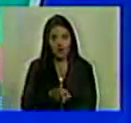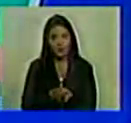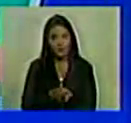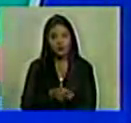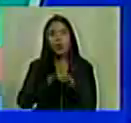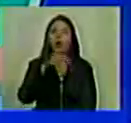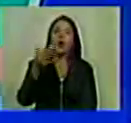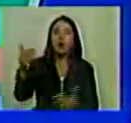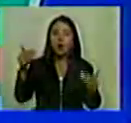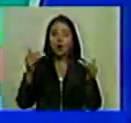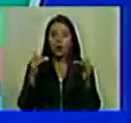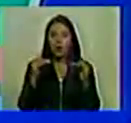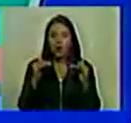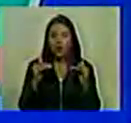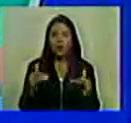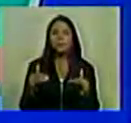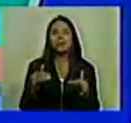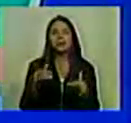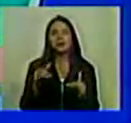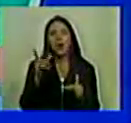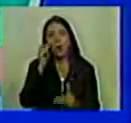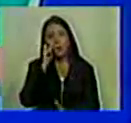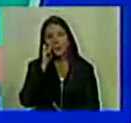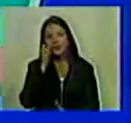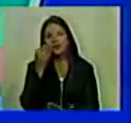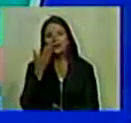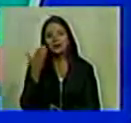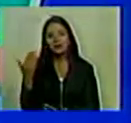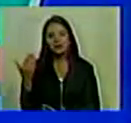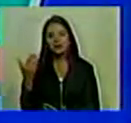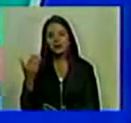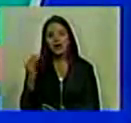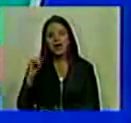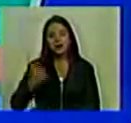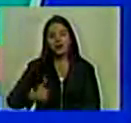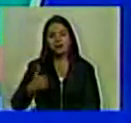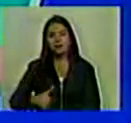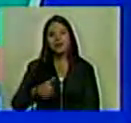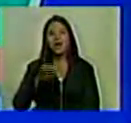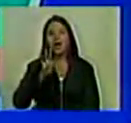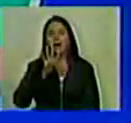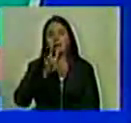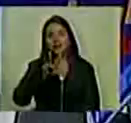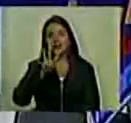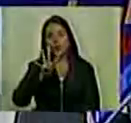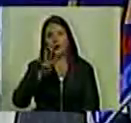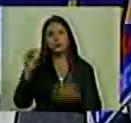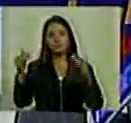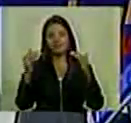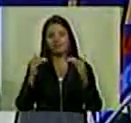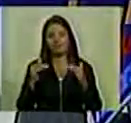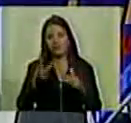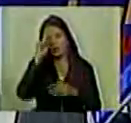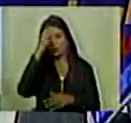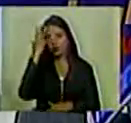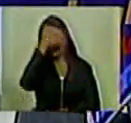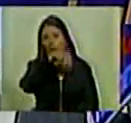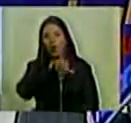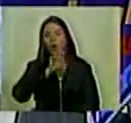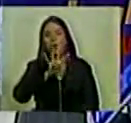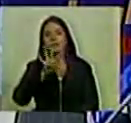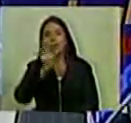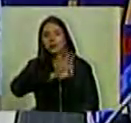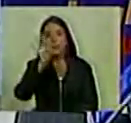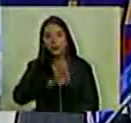Mauricio Macri, 34%, y el señor Donald Trump, 44%. Es decir, que en Venezuela, para